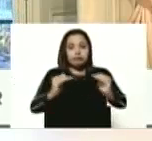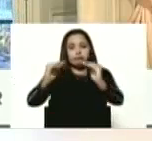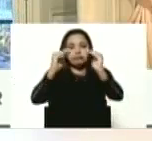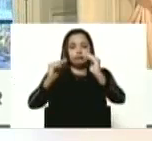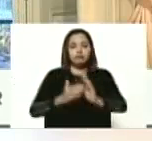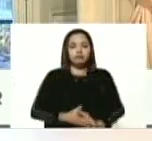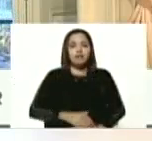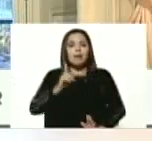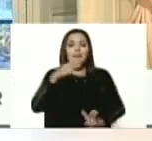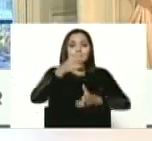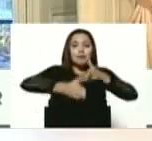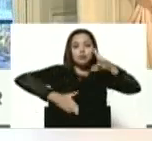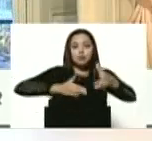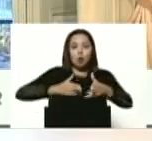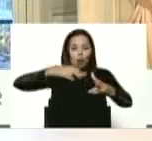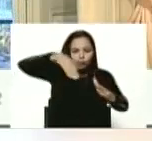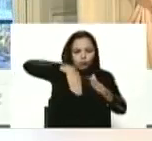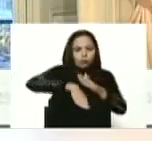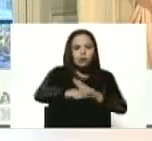metro.